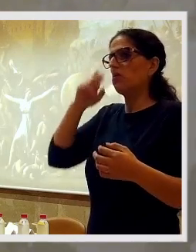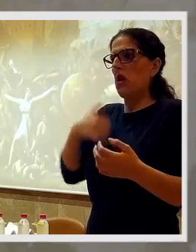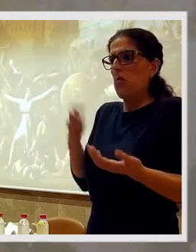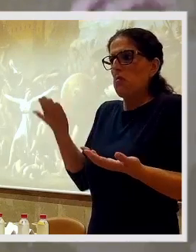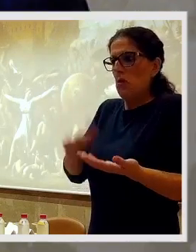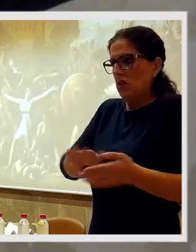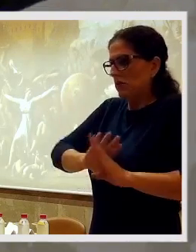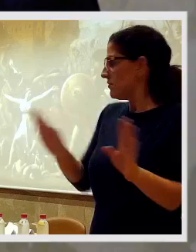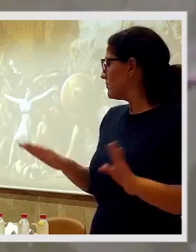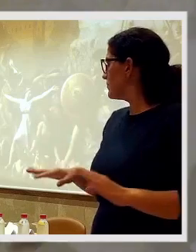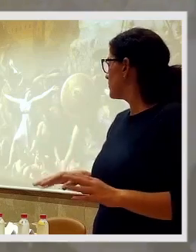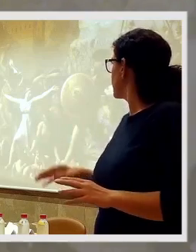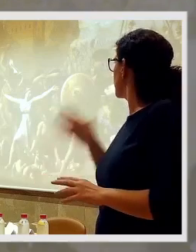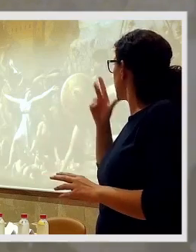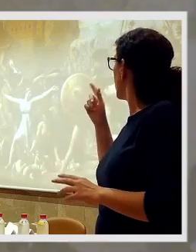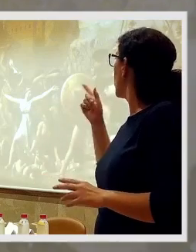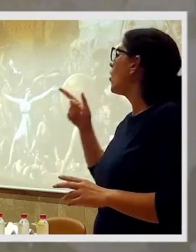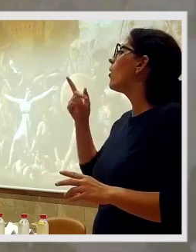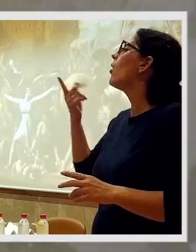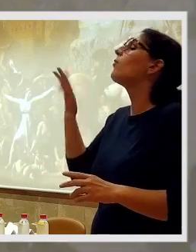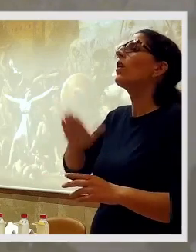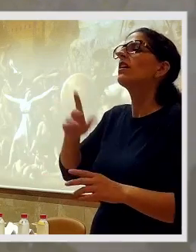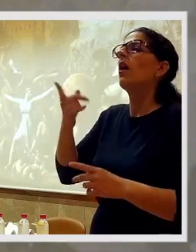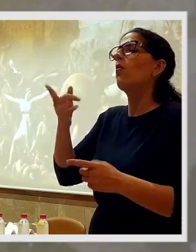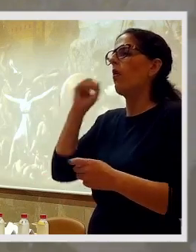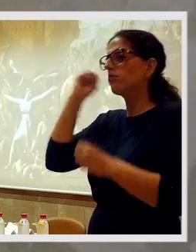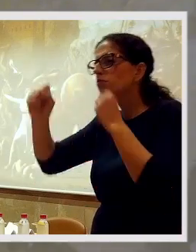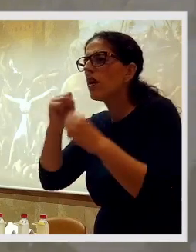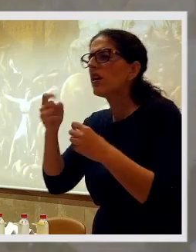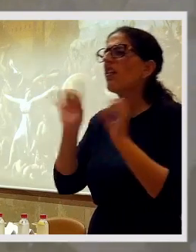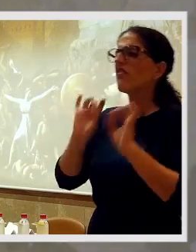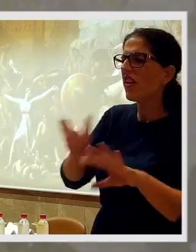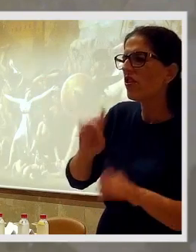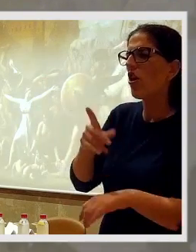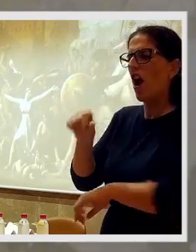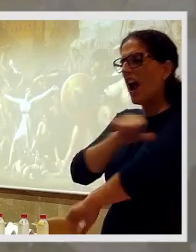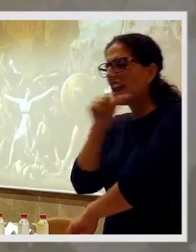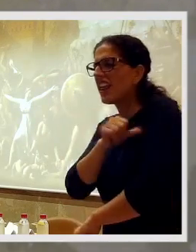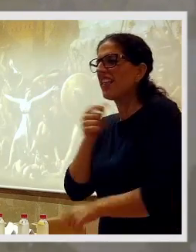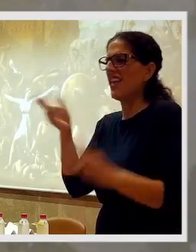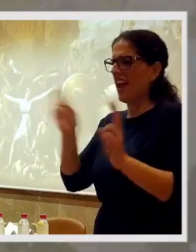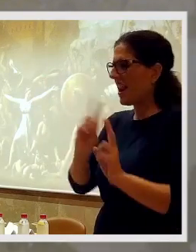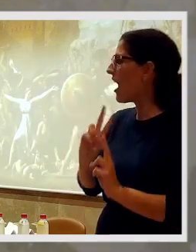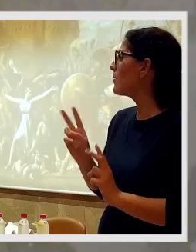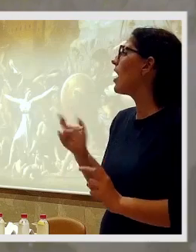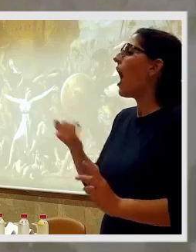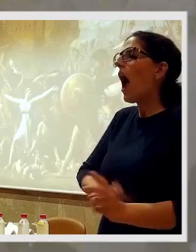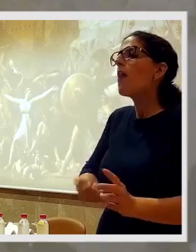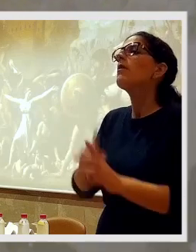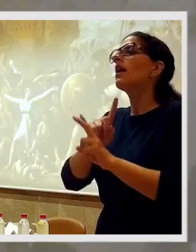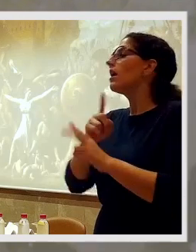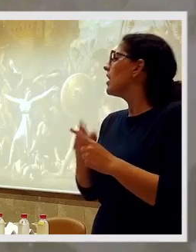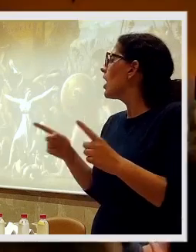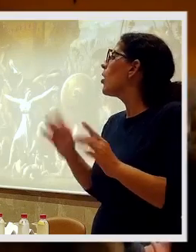tipo de cosas. Por ejemplo, de muertes violentas, de infecciones, reparación de heridas, periodos largos de hambre,